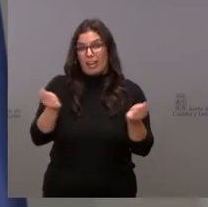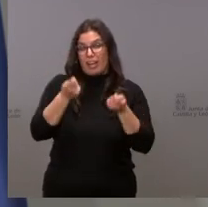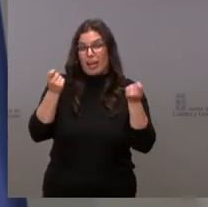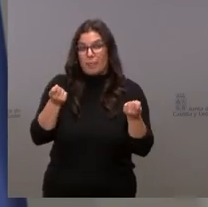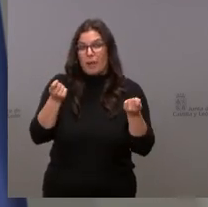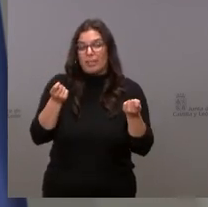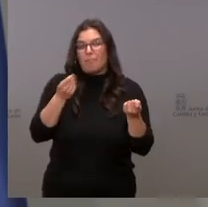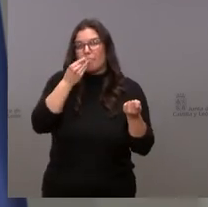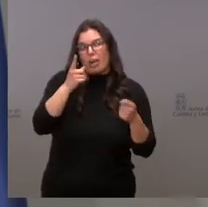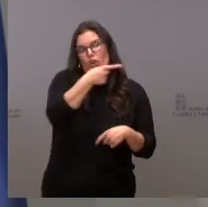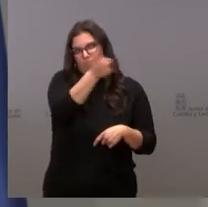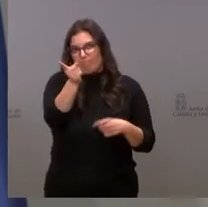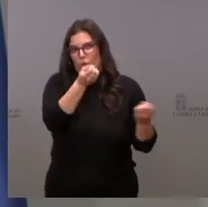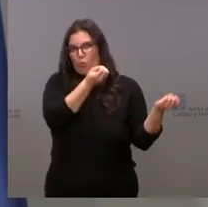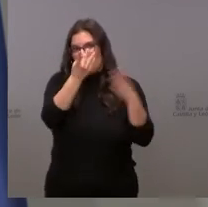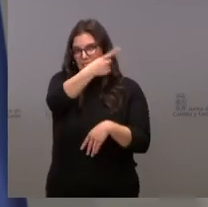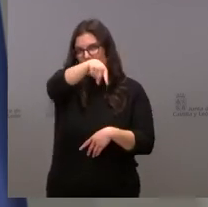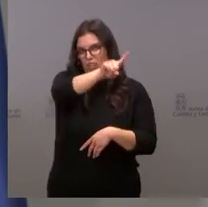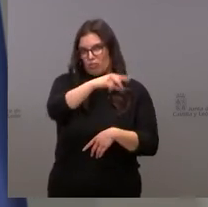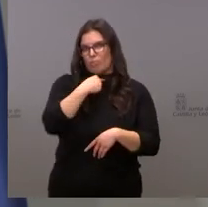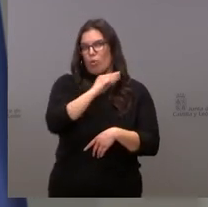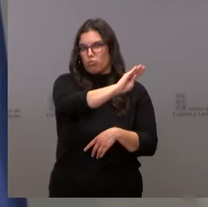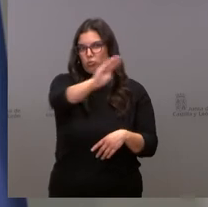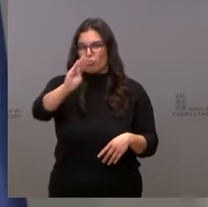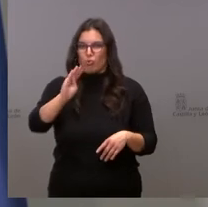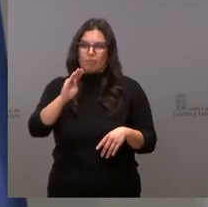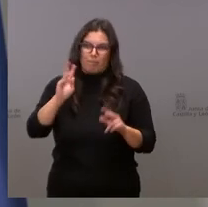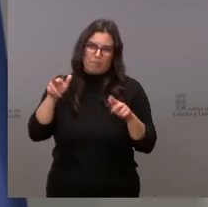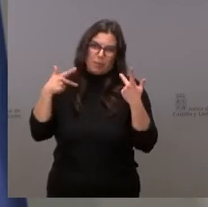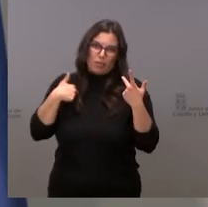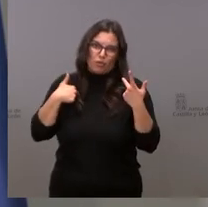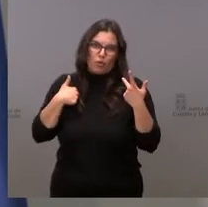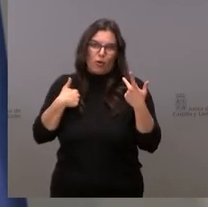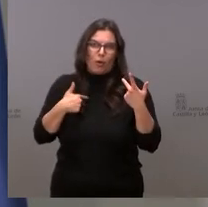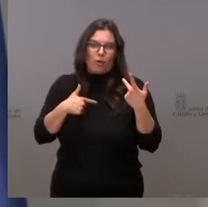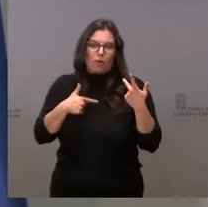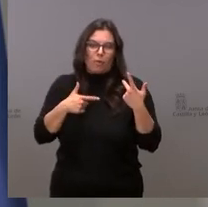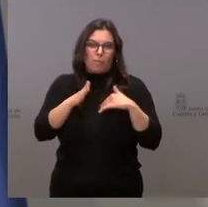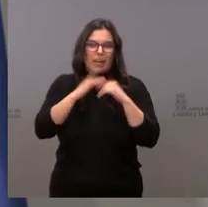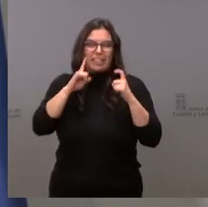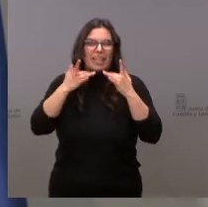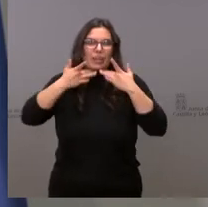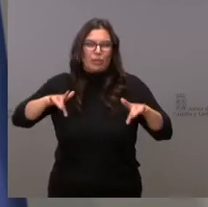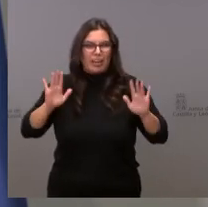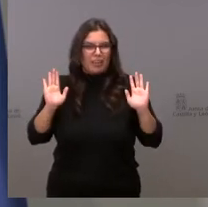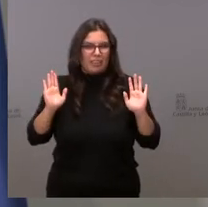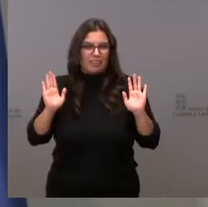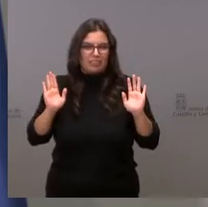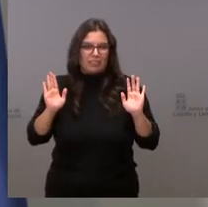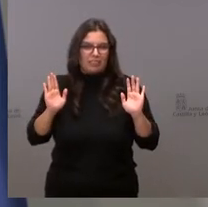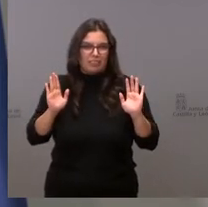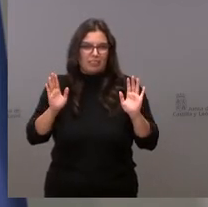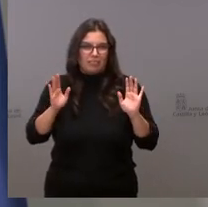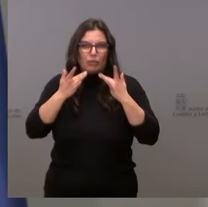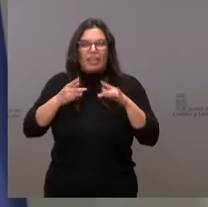ser ellos los que lo manifiesten pues permítanme que por el hecho de mantener la neutralidad informativa